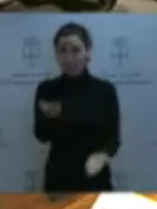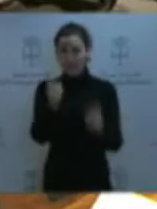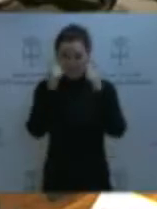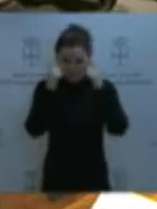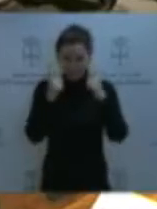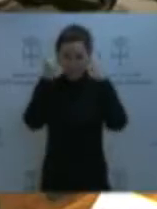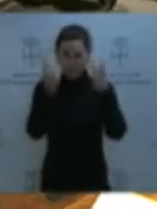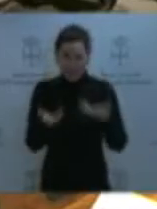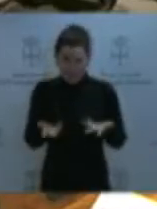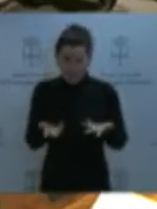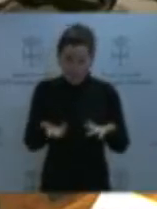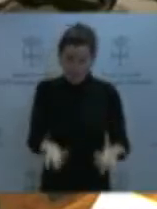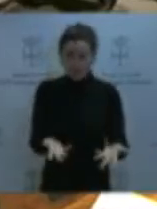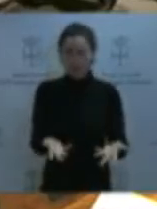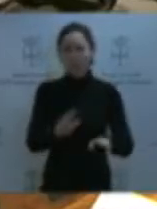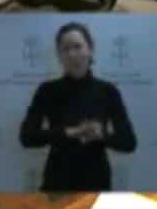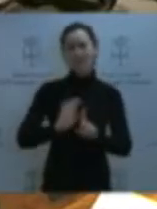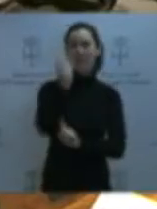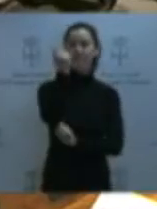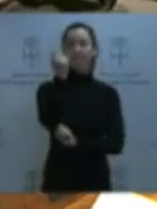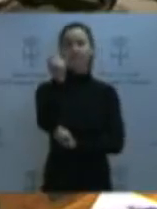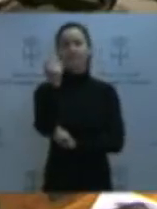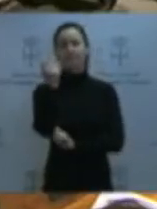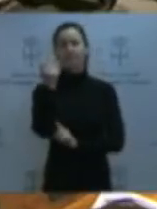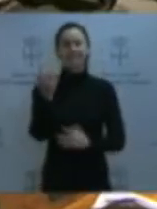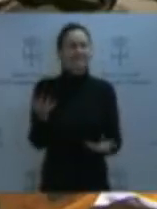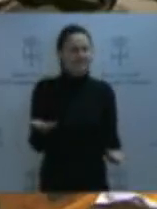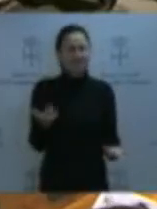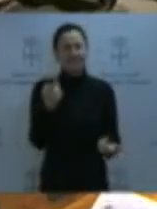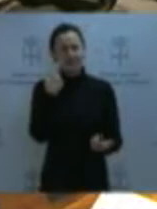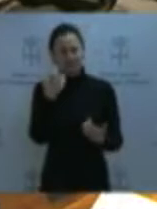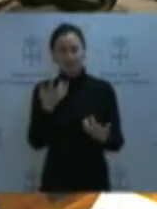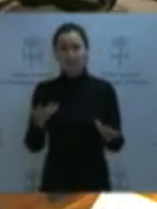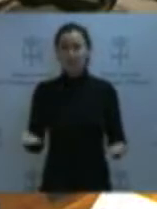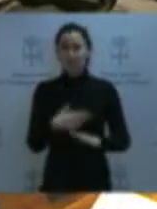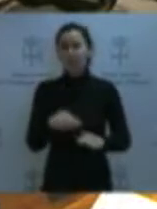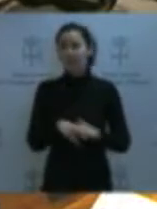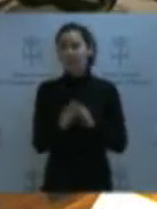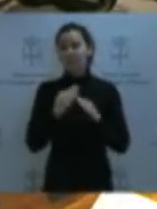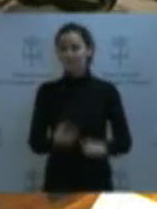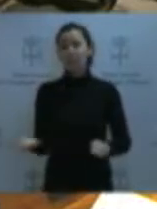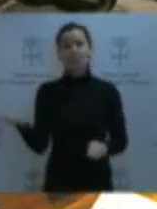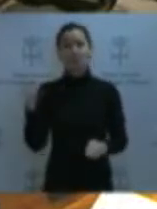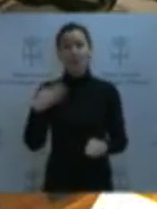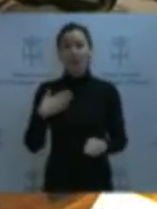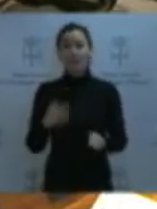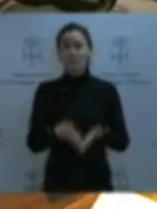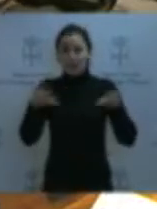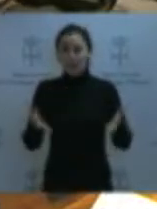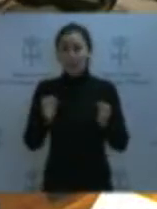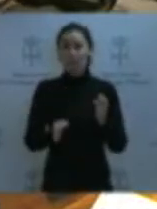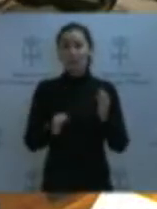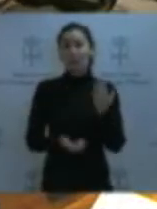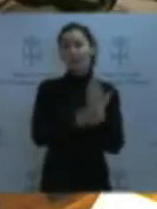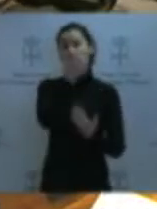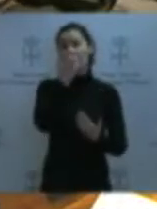están haciendo unos y otros. Esos recursos son manifiestamente insuficientes, incluso los ampliados. Ha salido la Federación de Concejos a